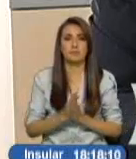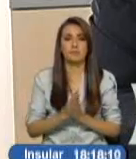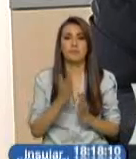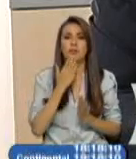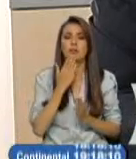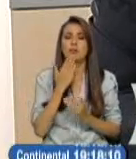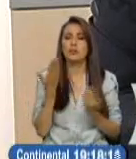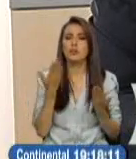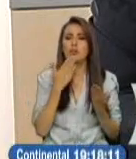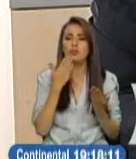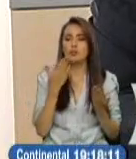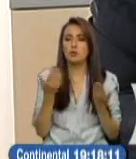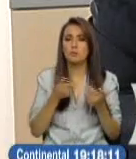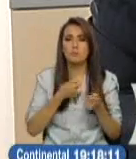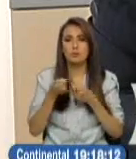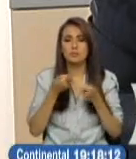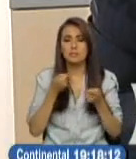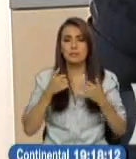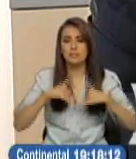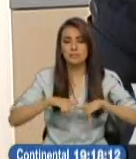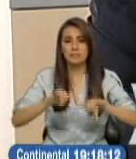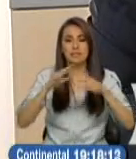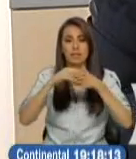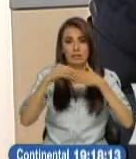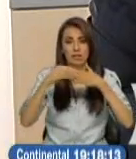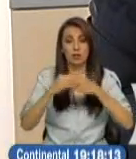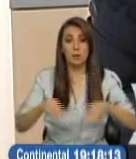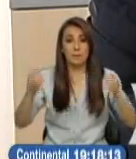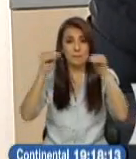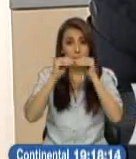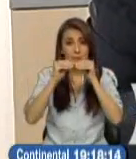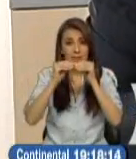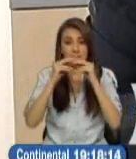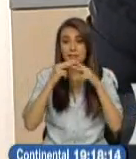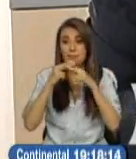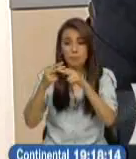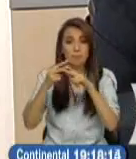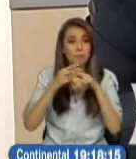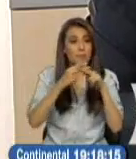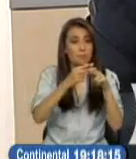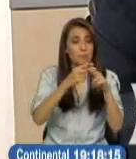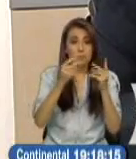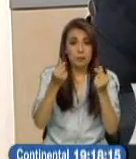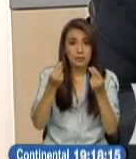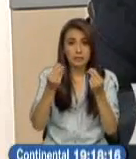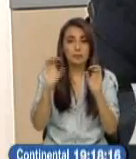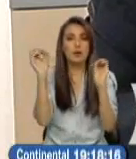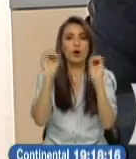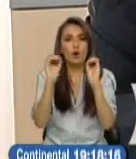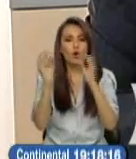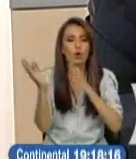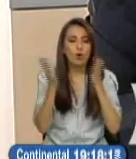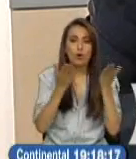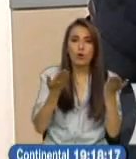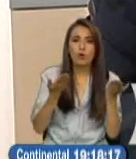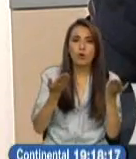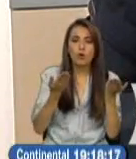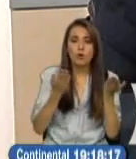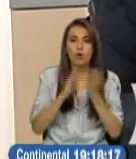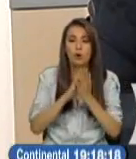se va a mantener la dolarización? ¿Con más créditos o propiciando